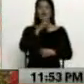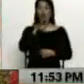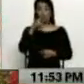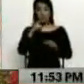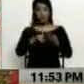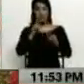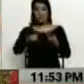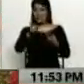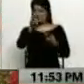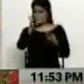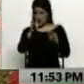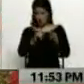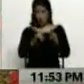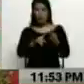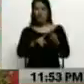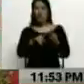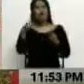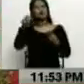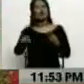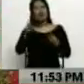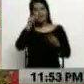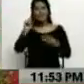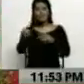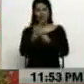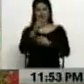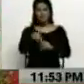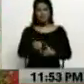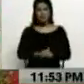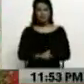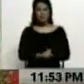saludos aen rojas timur Tapia Daniel